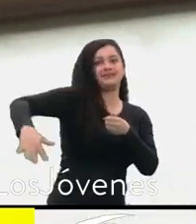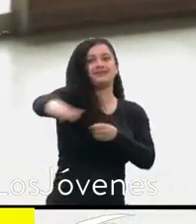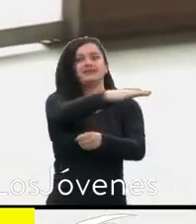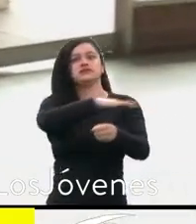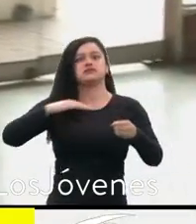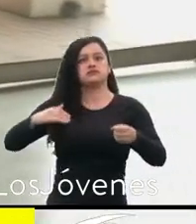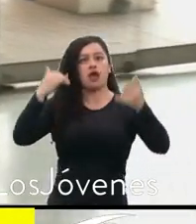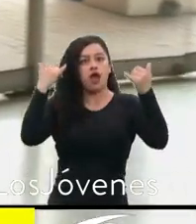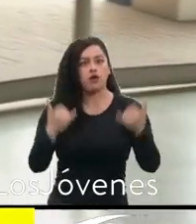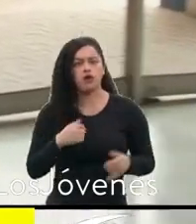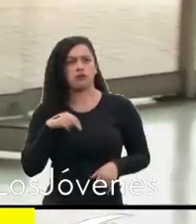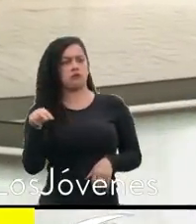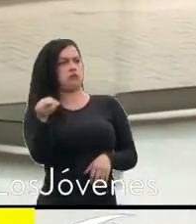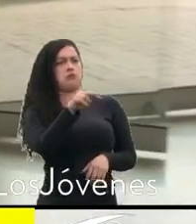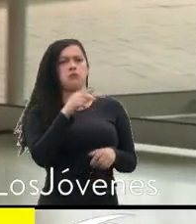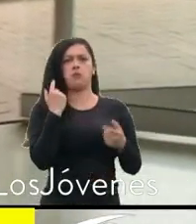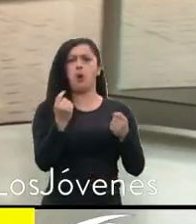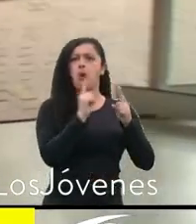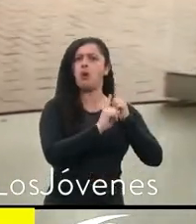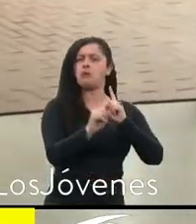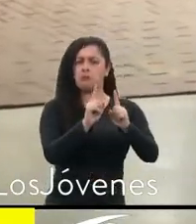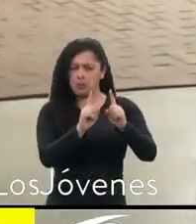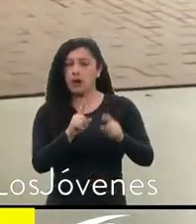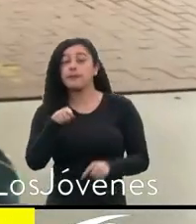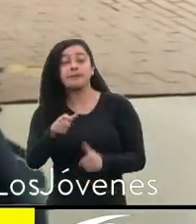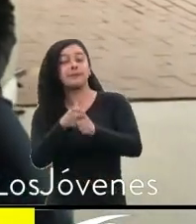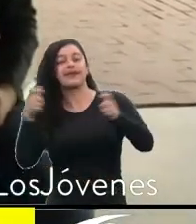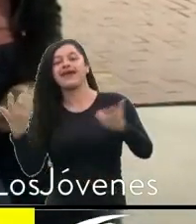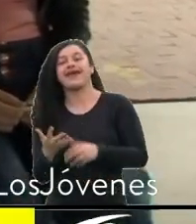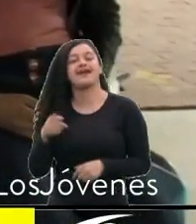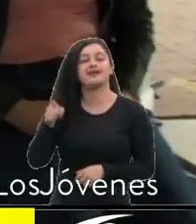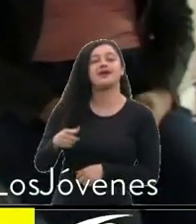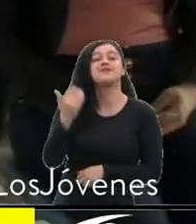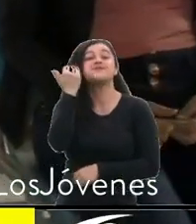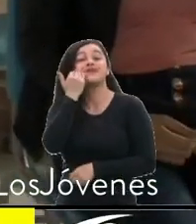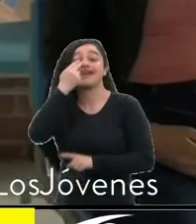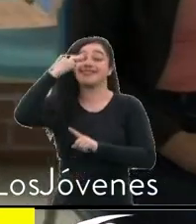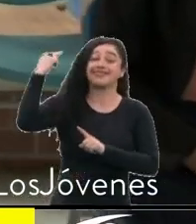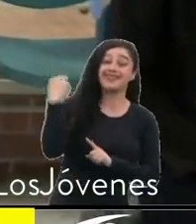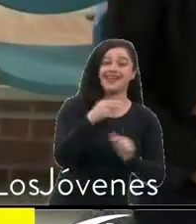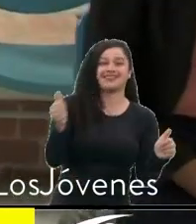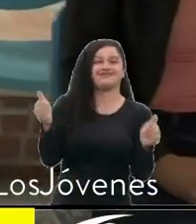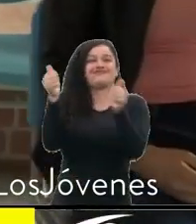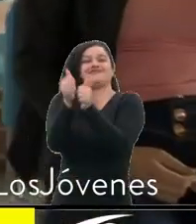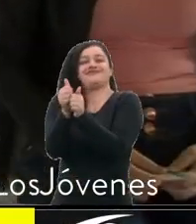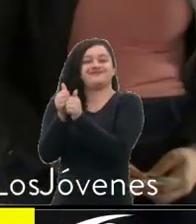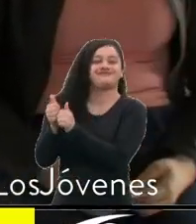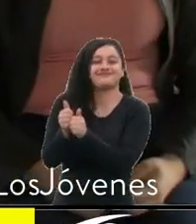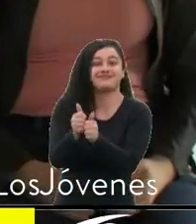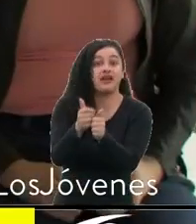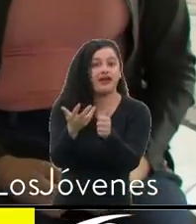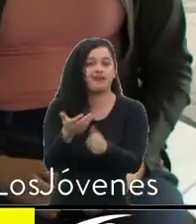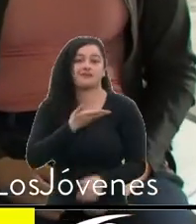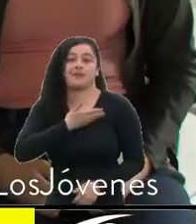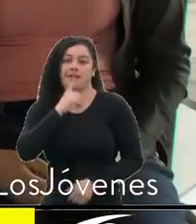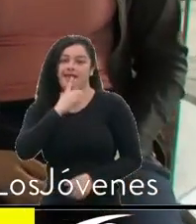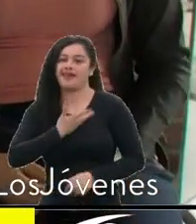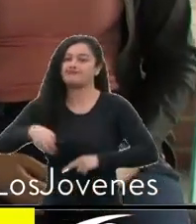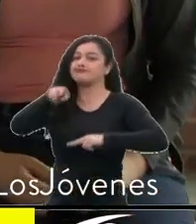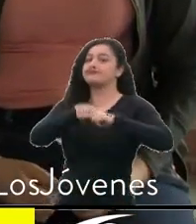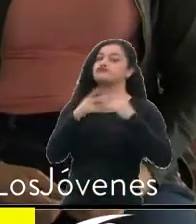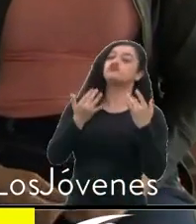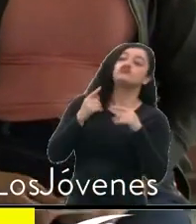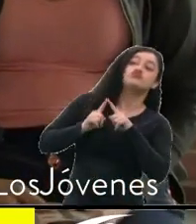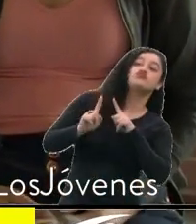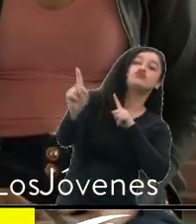nos acompaña en Noticias Caracol doña Alba, que hace algunos minutos llegó con su hija hasta este puesto de votación a acompañarla. Doña Alba, ¿por qué es